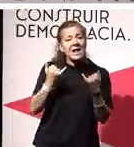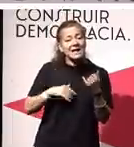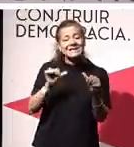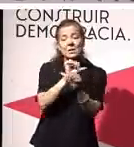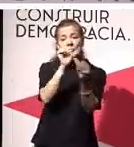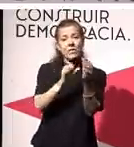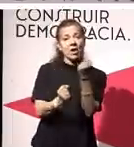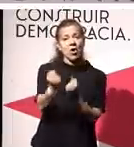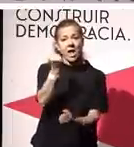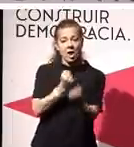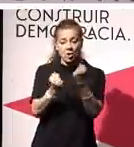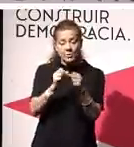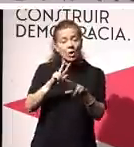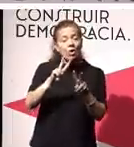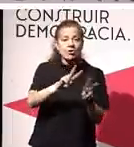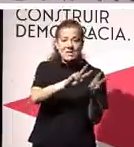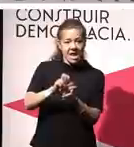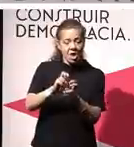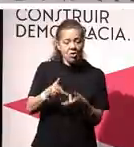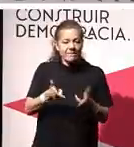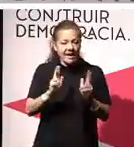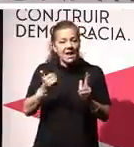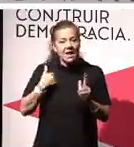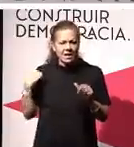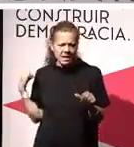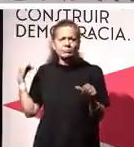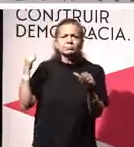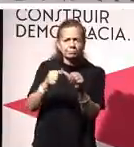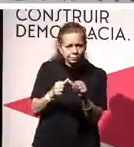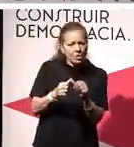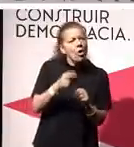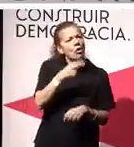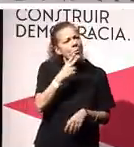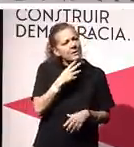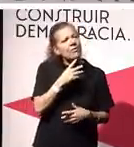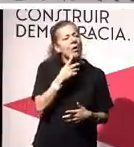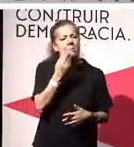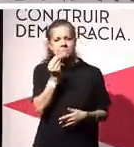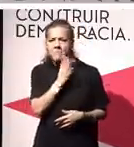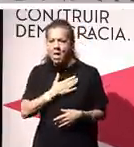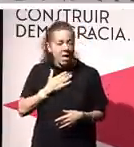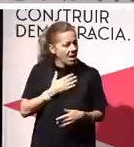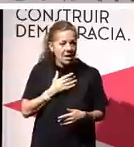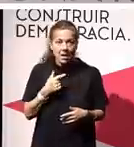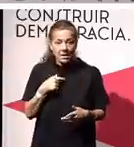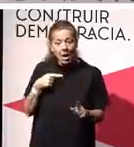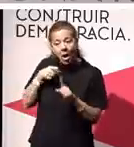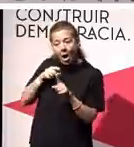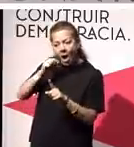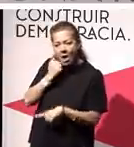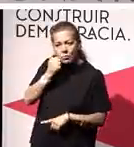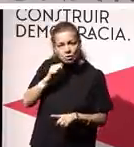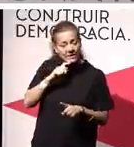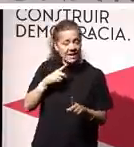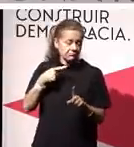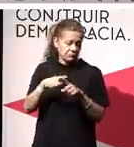modelo económico neoliberal, que lleva décadas prometiendo bienestar a la población mientras esquilma los recursos naturales del planeta,